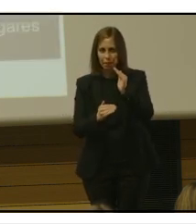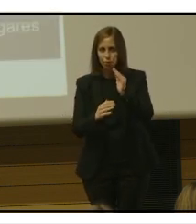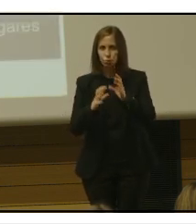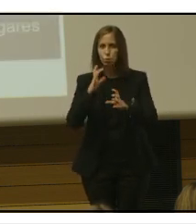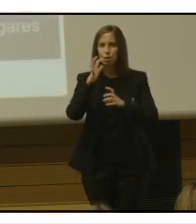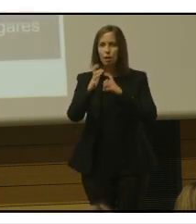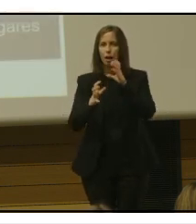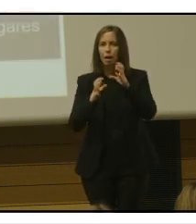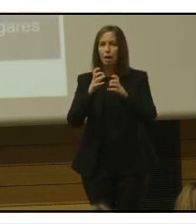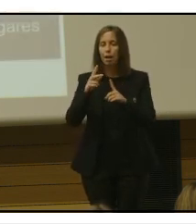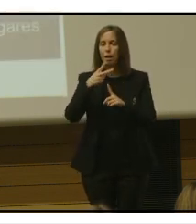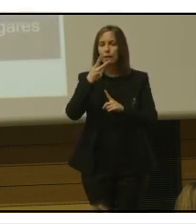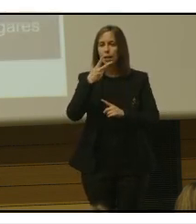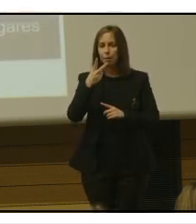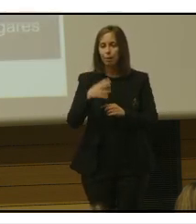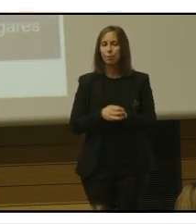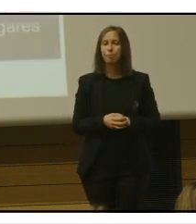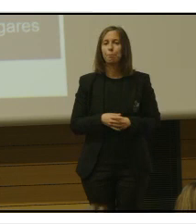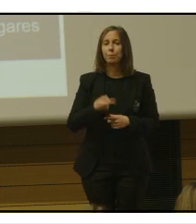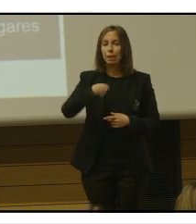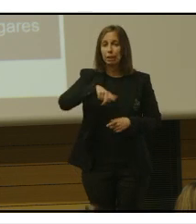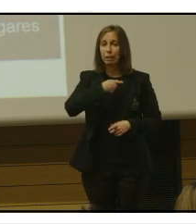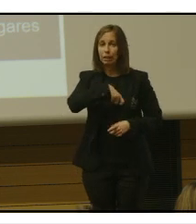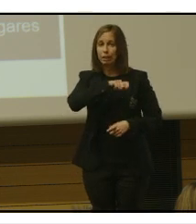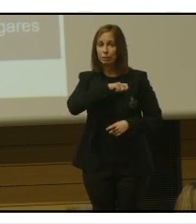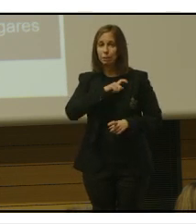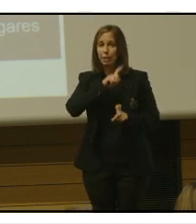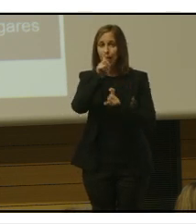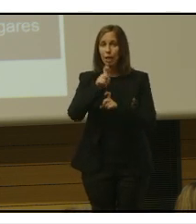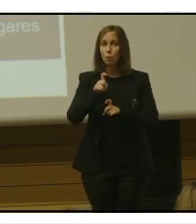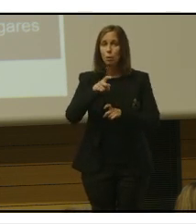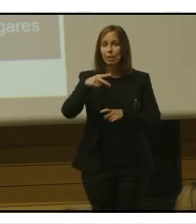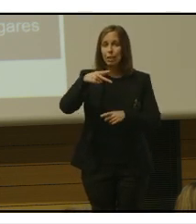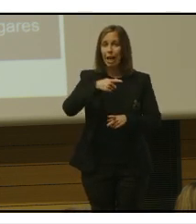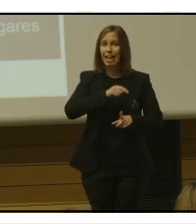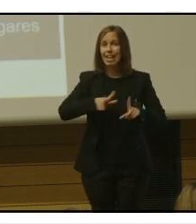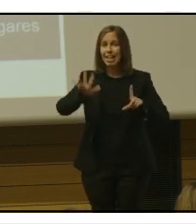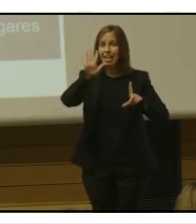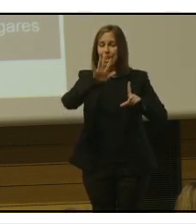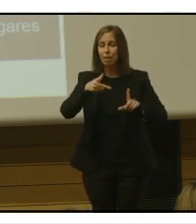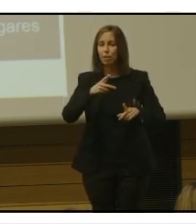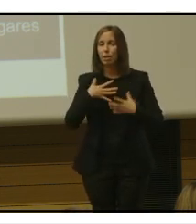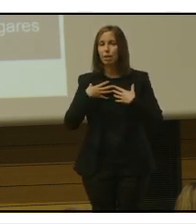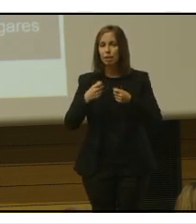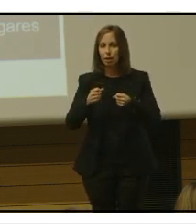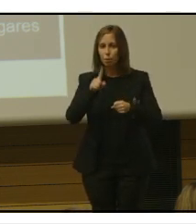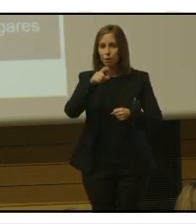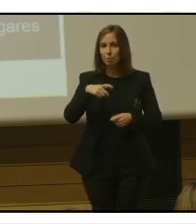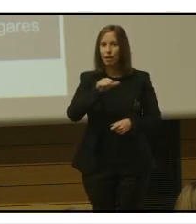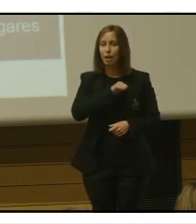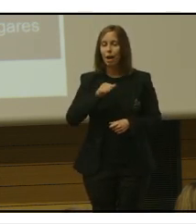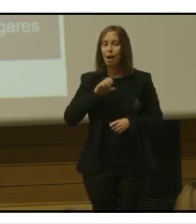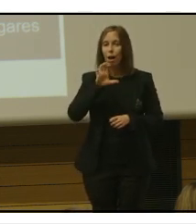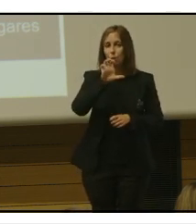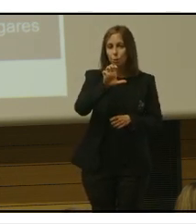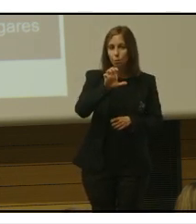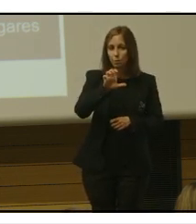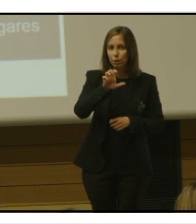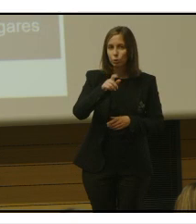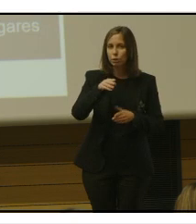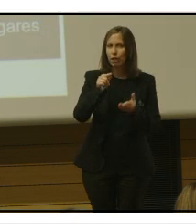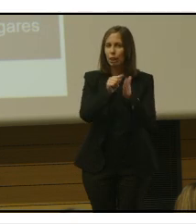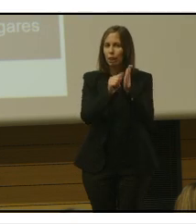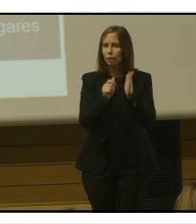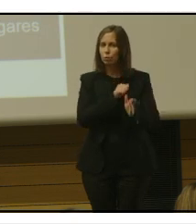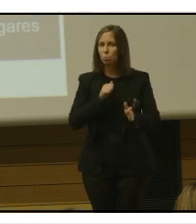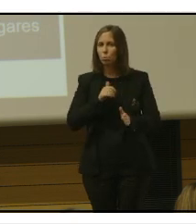de tabaco. Bien, en España tenemos nuestras encuestas nacionales de salud. Después, a nivel autonómico, también tenemos fuentes de datos propias. Las